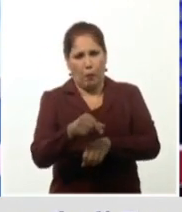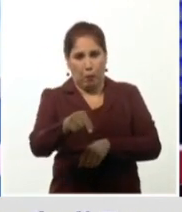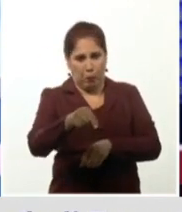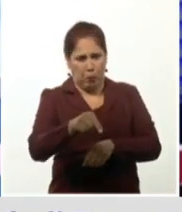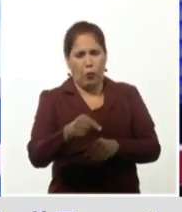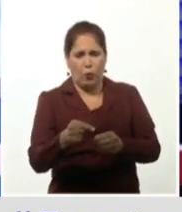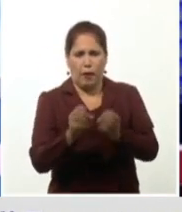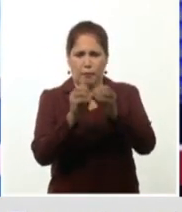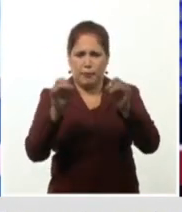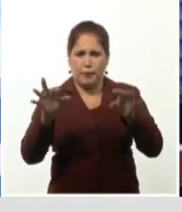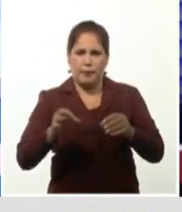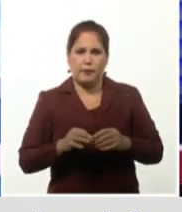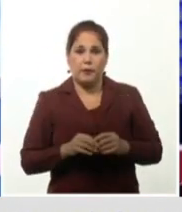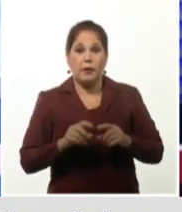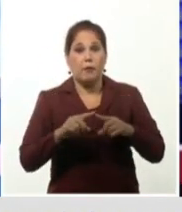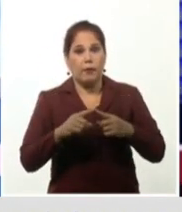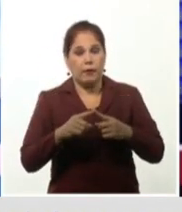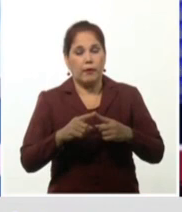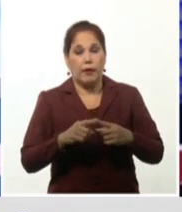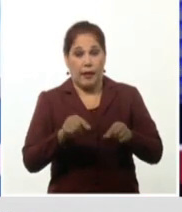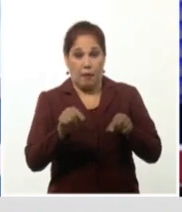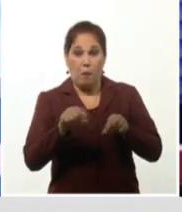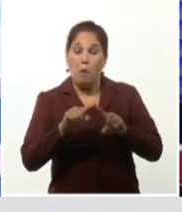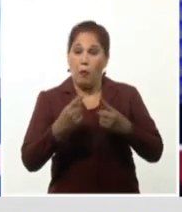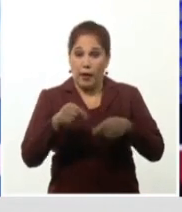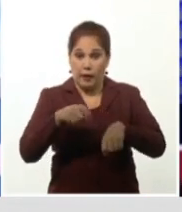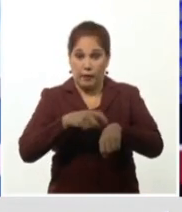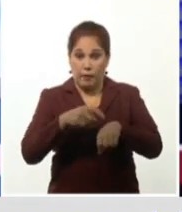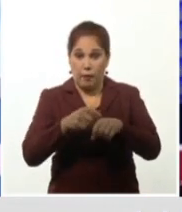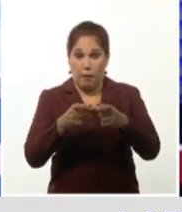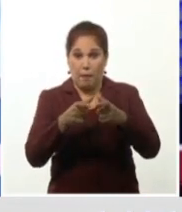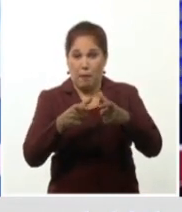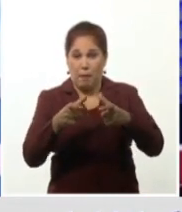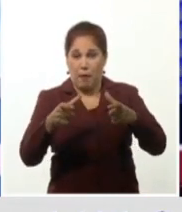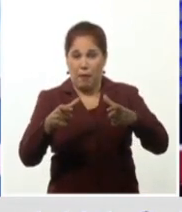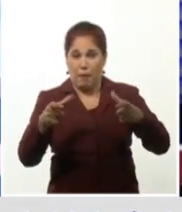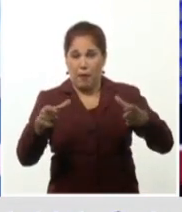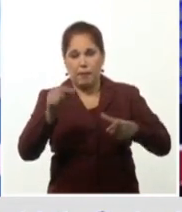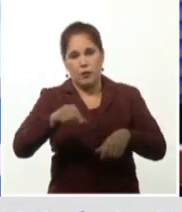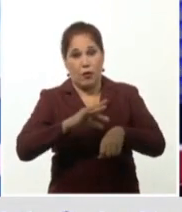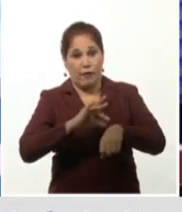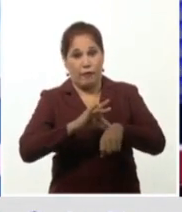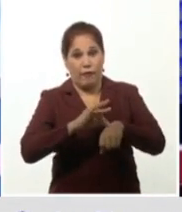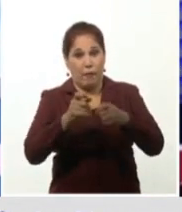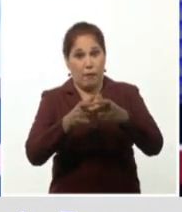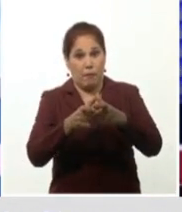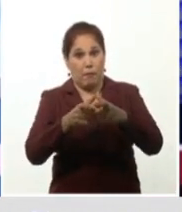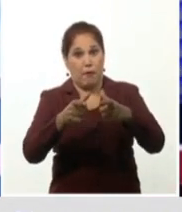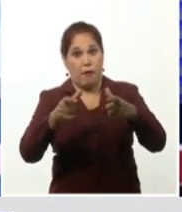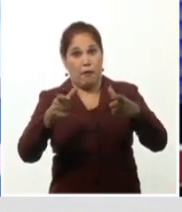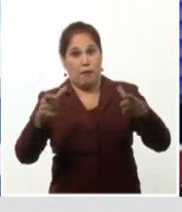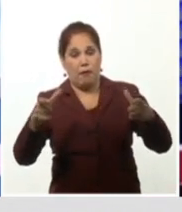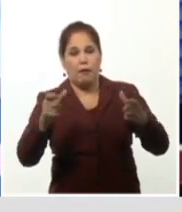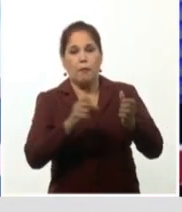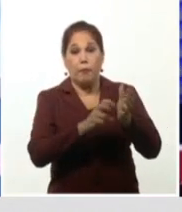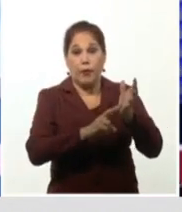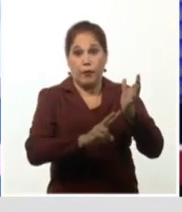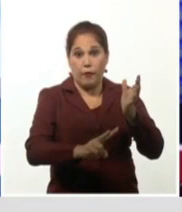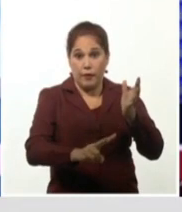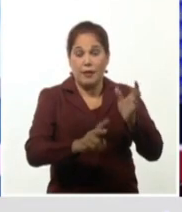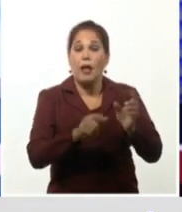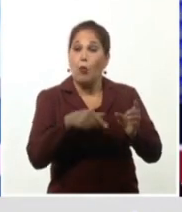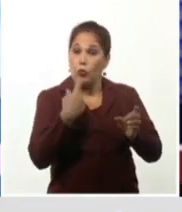porque desafortunadamente el número de casos es alto, lo decía el profesor Durán, en las provincias incluso en que